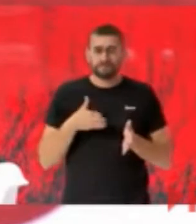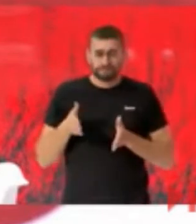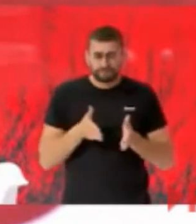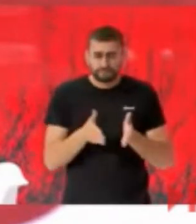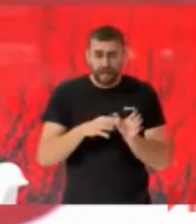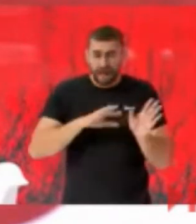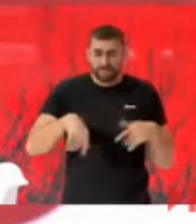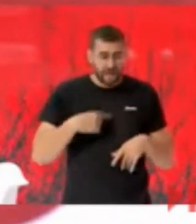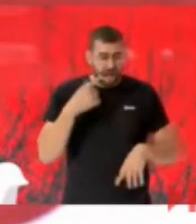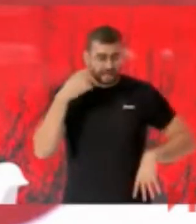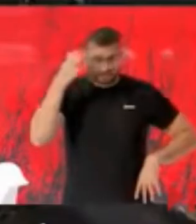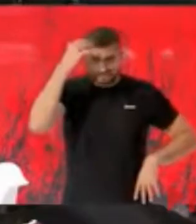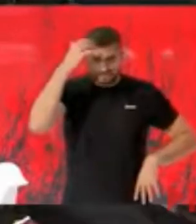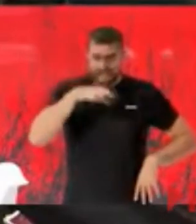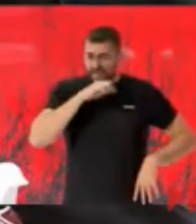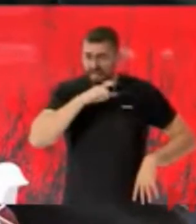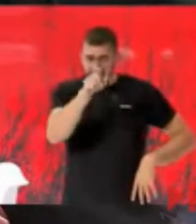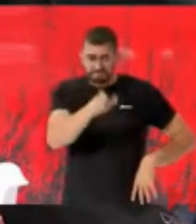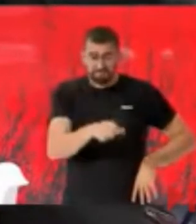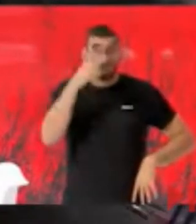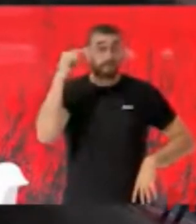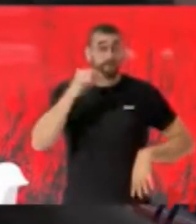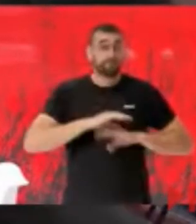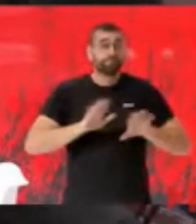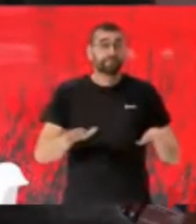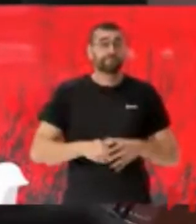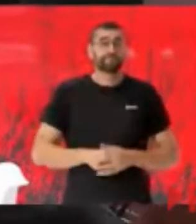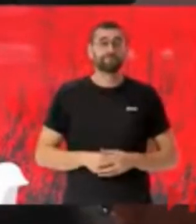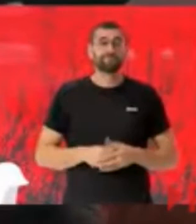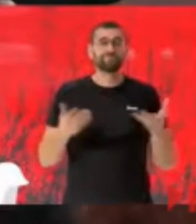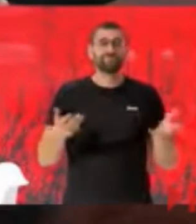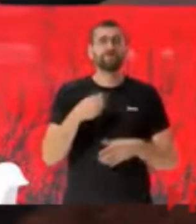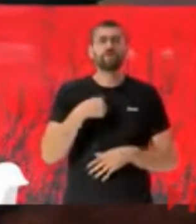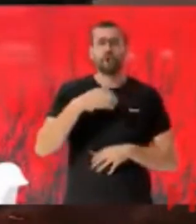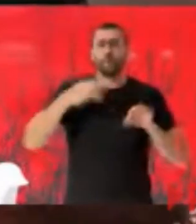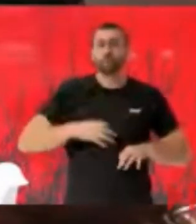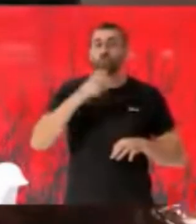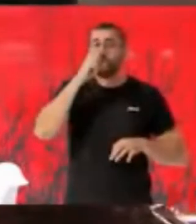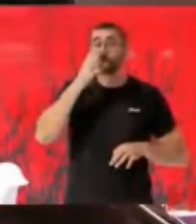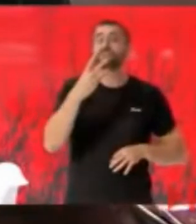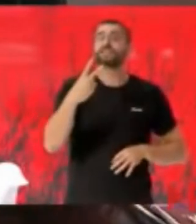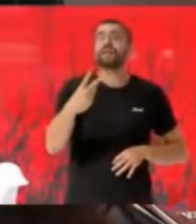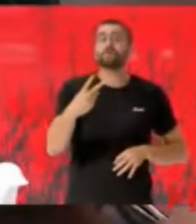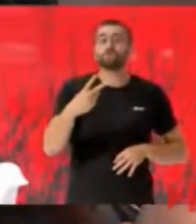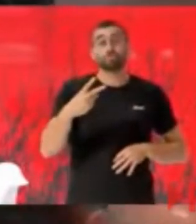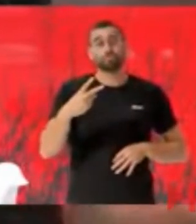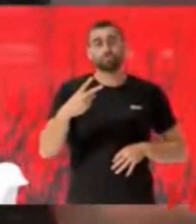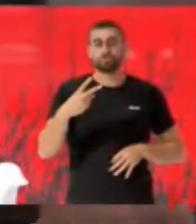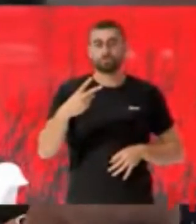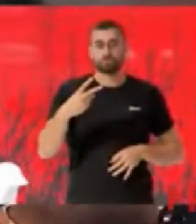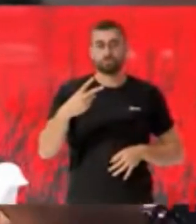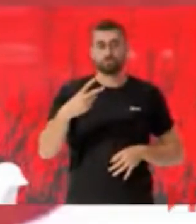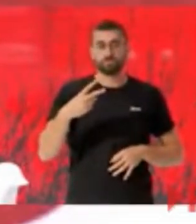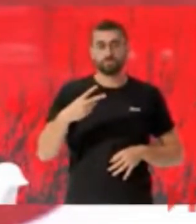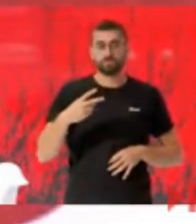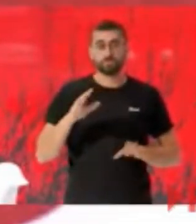me eligieron secretario general del partido. Y había cumplido 32 años. Bueno, digamos